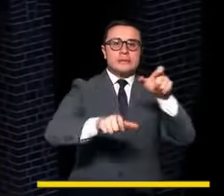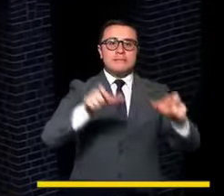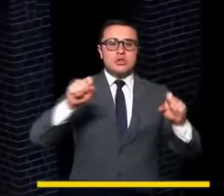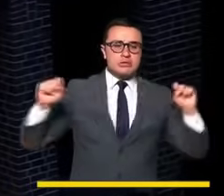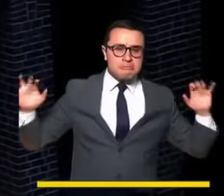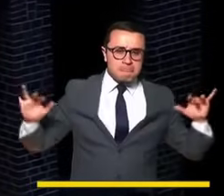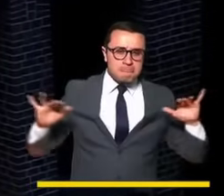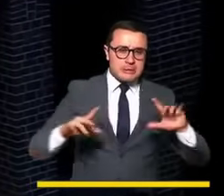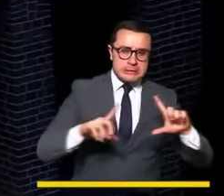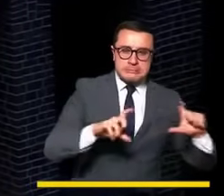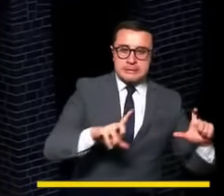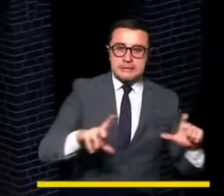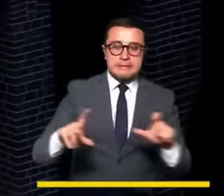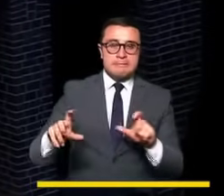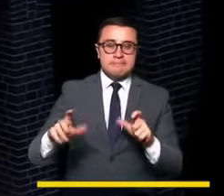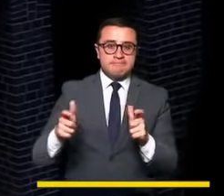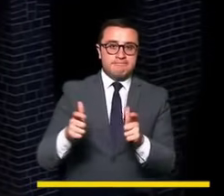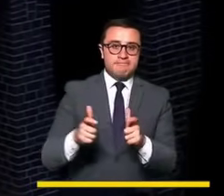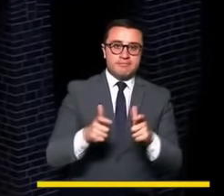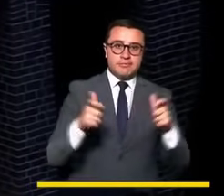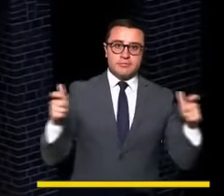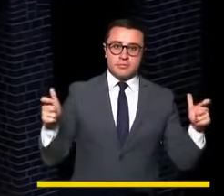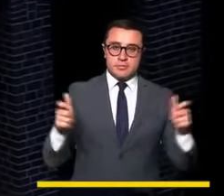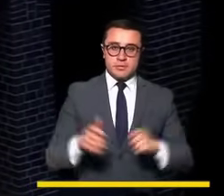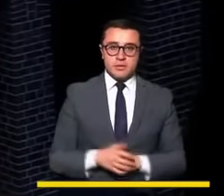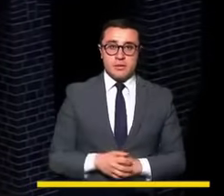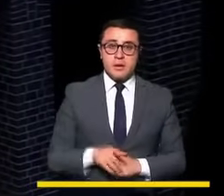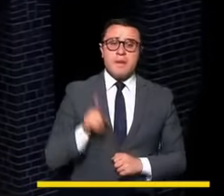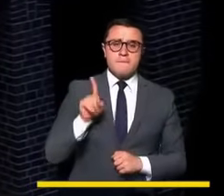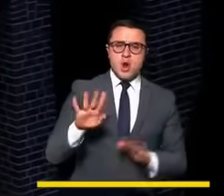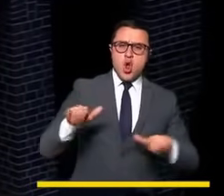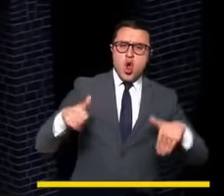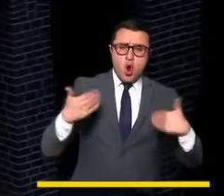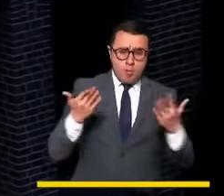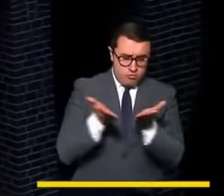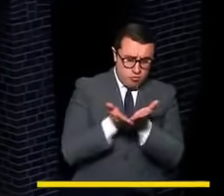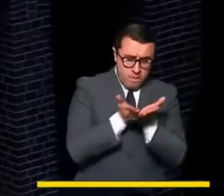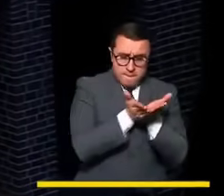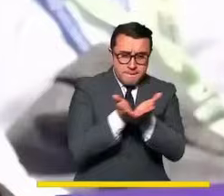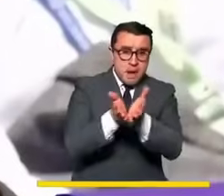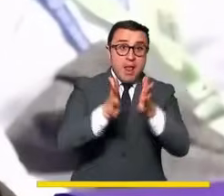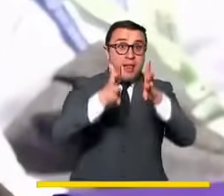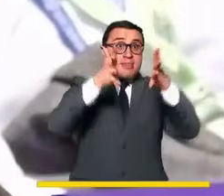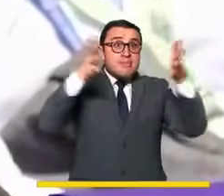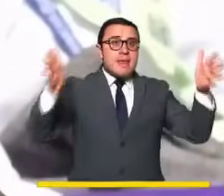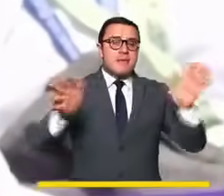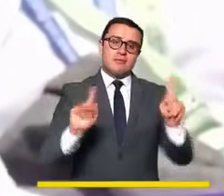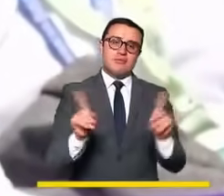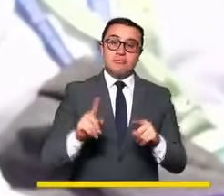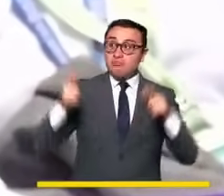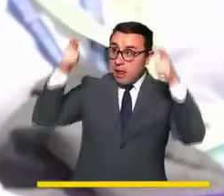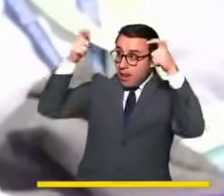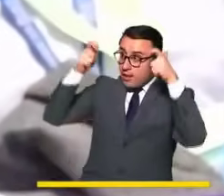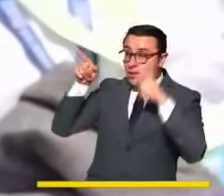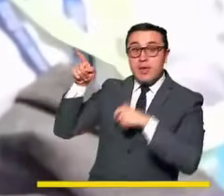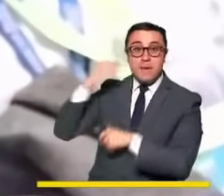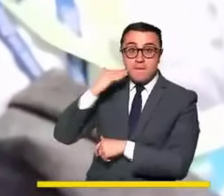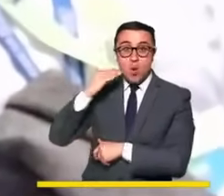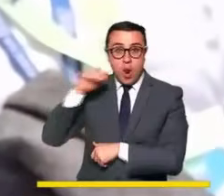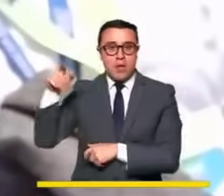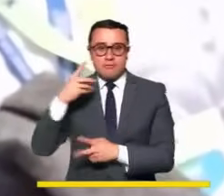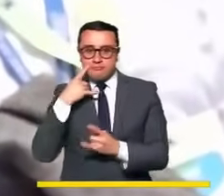turistas. Pero el método no es el crucero, hay que desarrollarlo, lo decía la reina, que está muy interesada en este